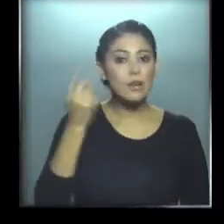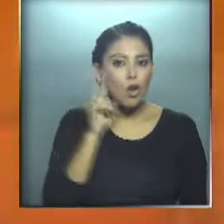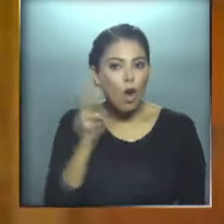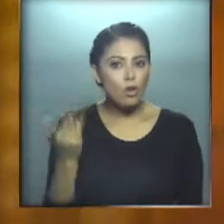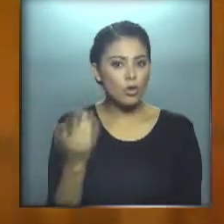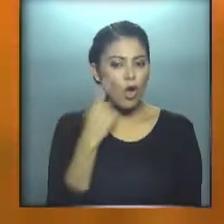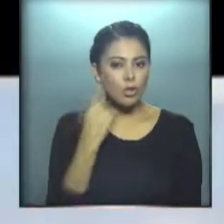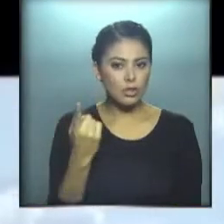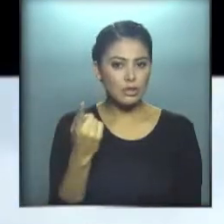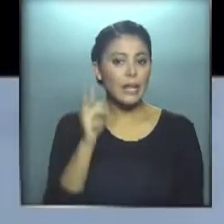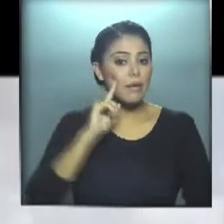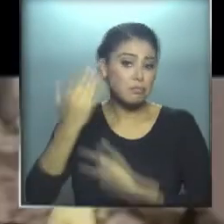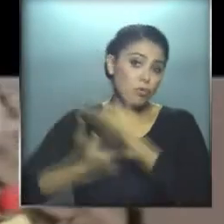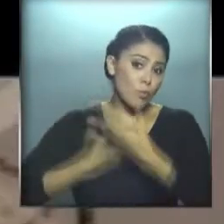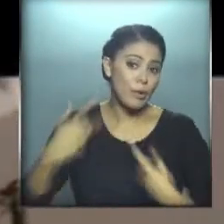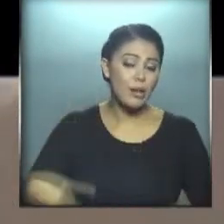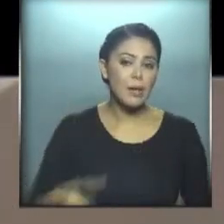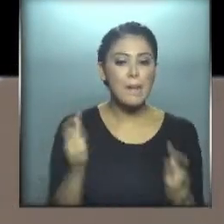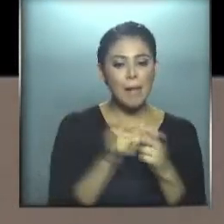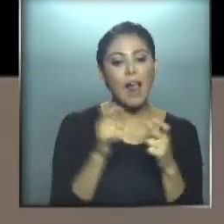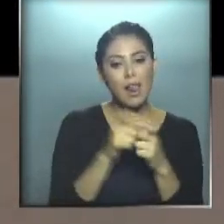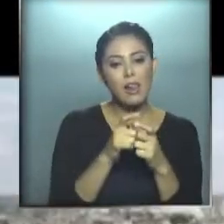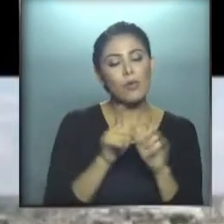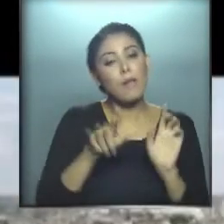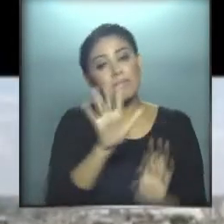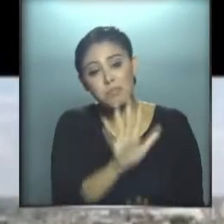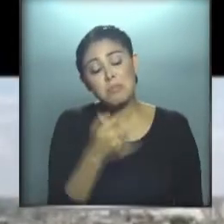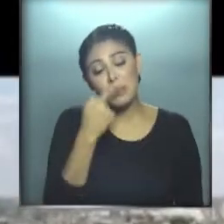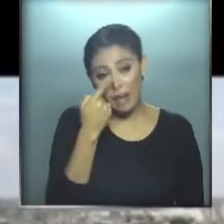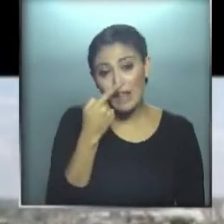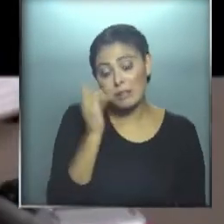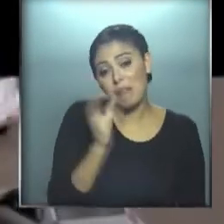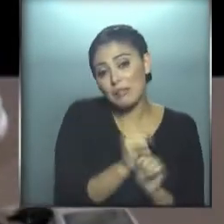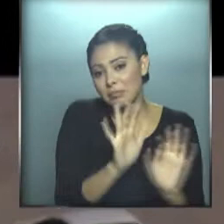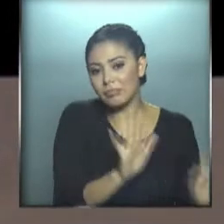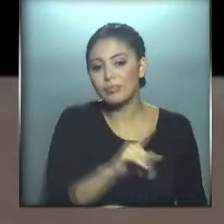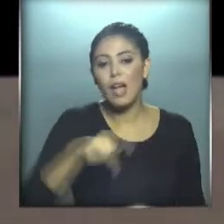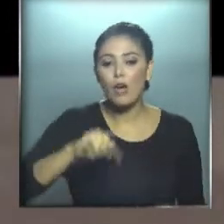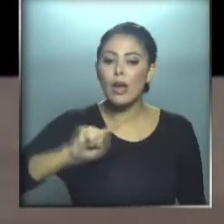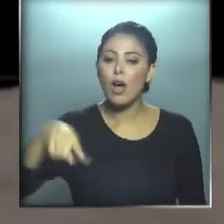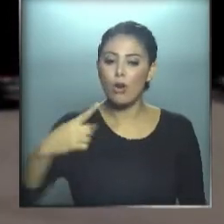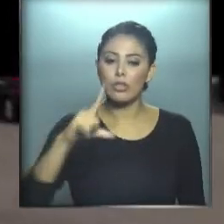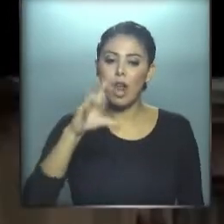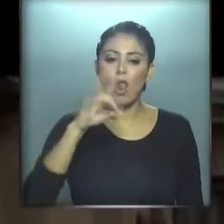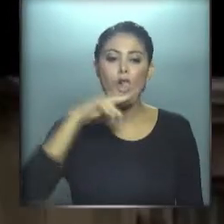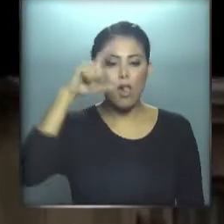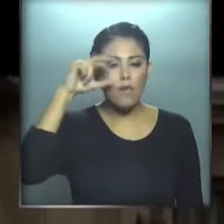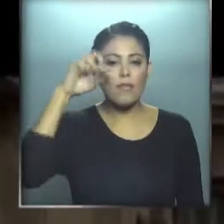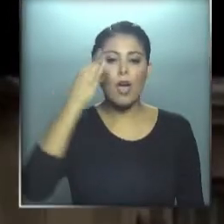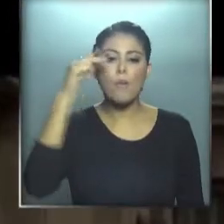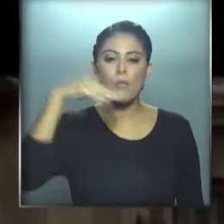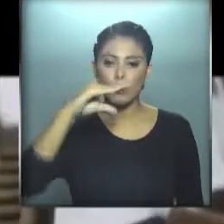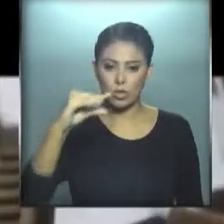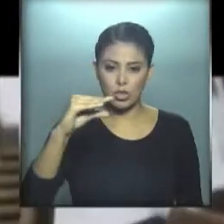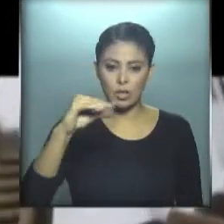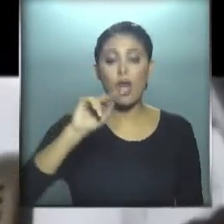y de alguna manera interactuar con él. Película con cierto suspenso, interesante, hasta ahí. Hablamos ahora de Love Punch, que